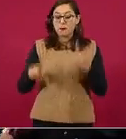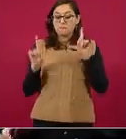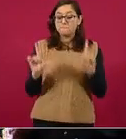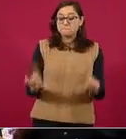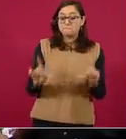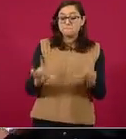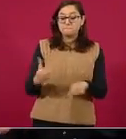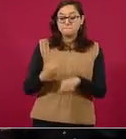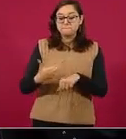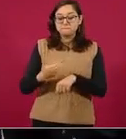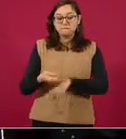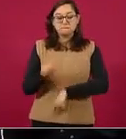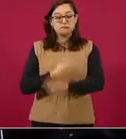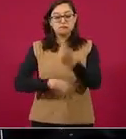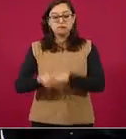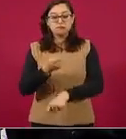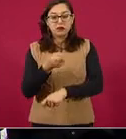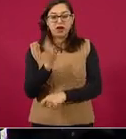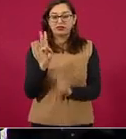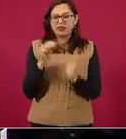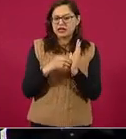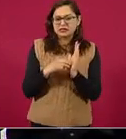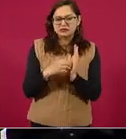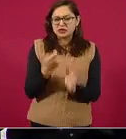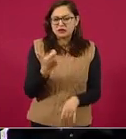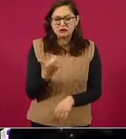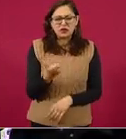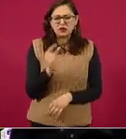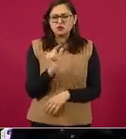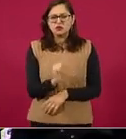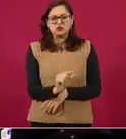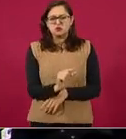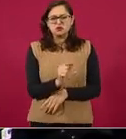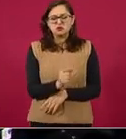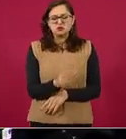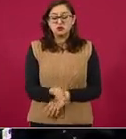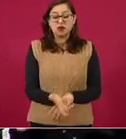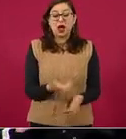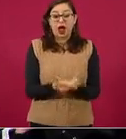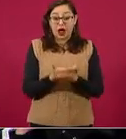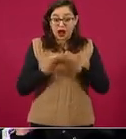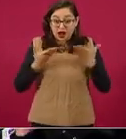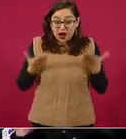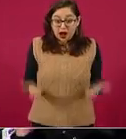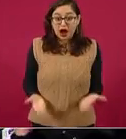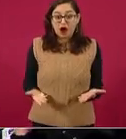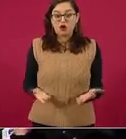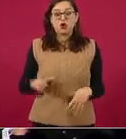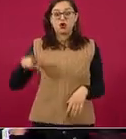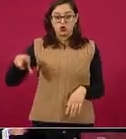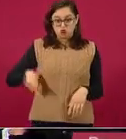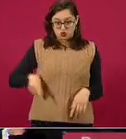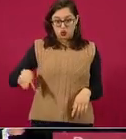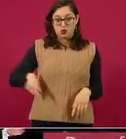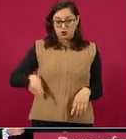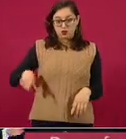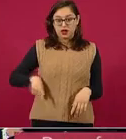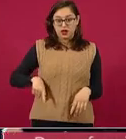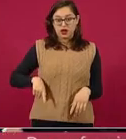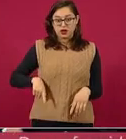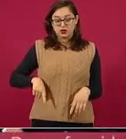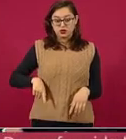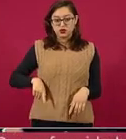no costó ni 3.000 pesos. En esta ocasión, en el gobierno del Estado, que